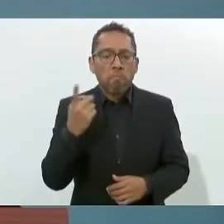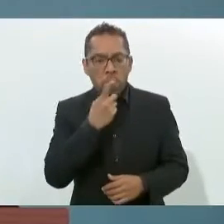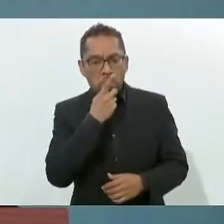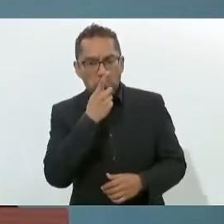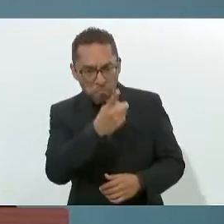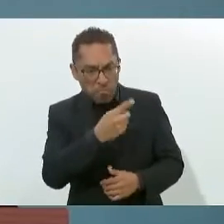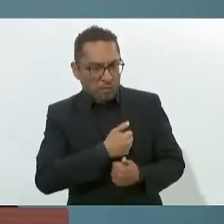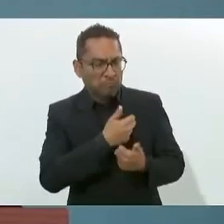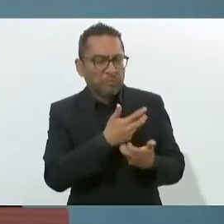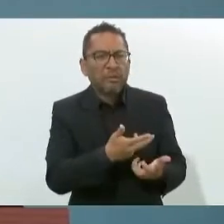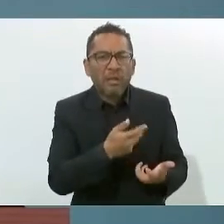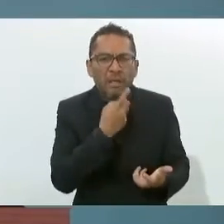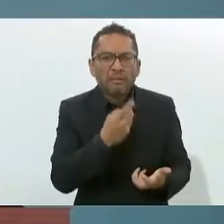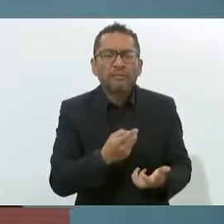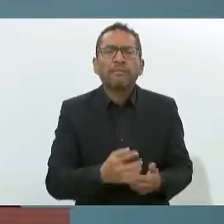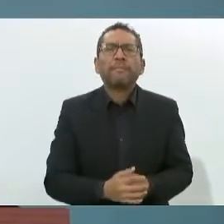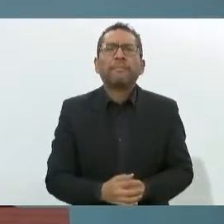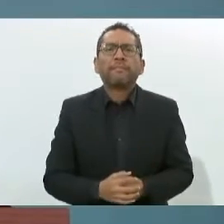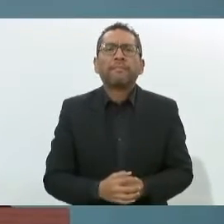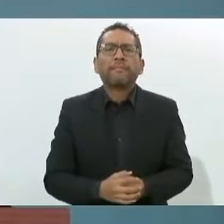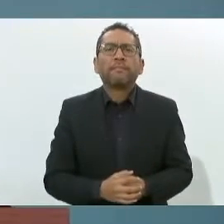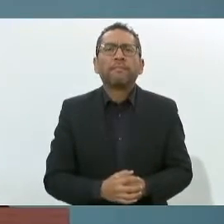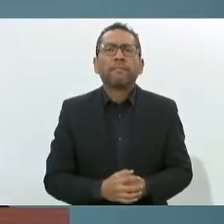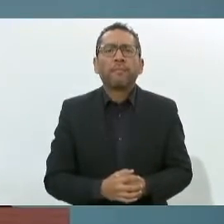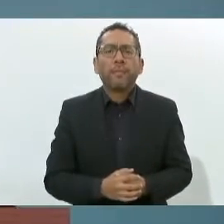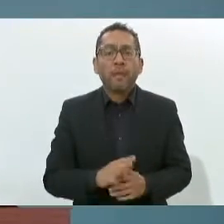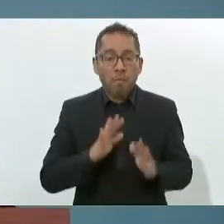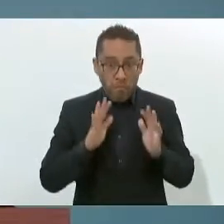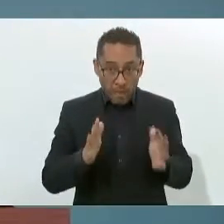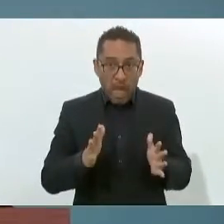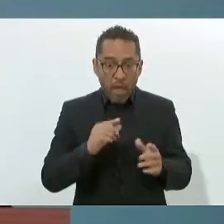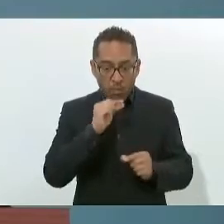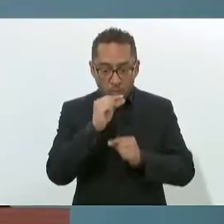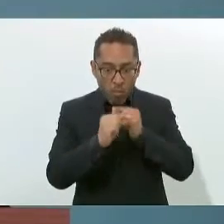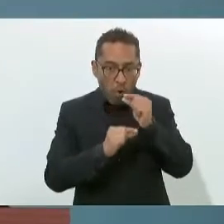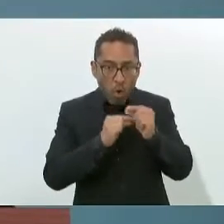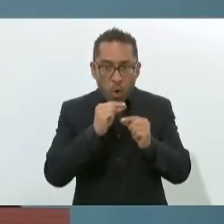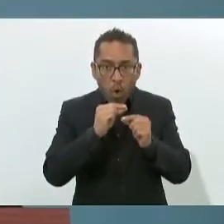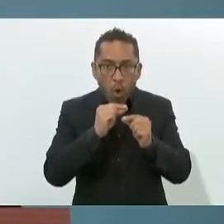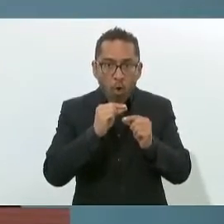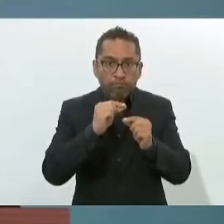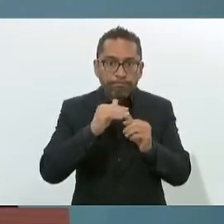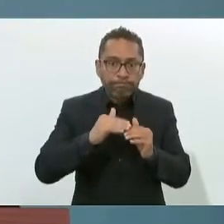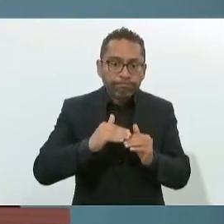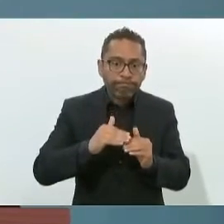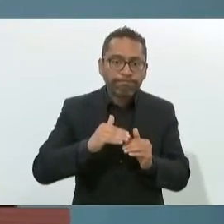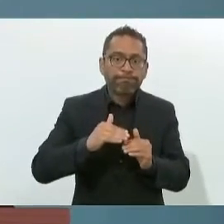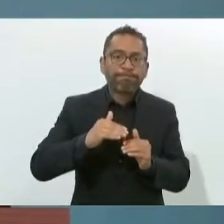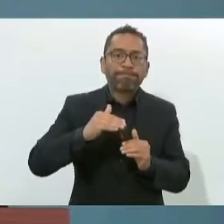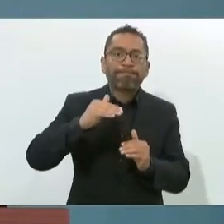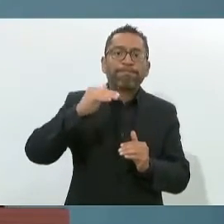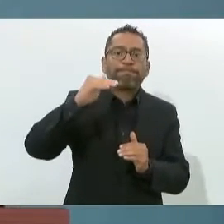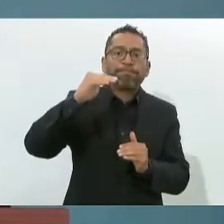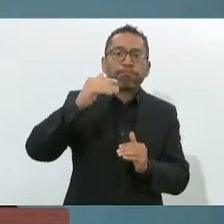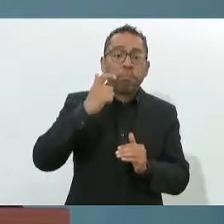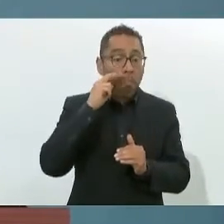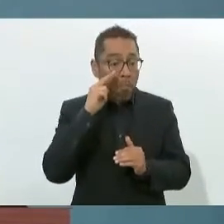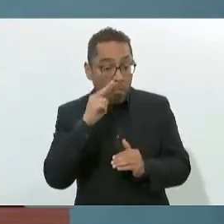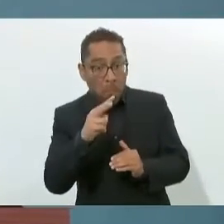expresado que vamos creciendo y hace una estimación de